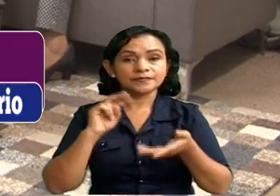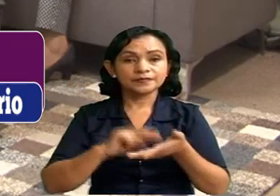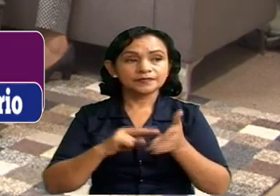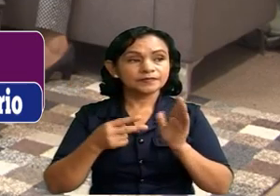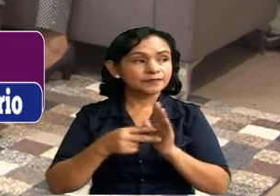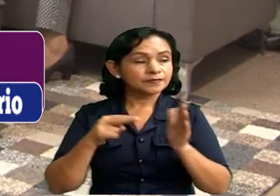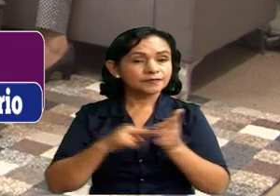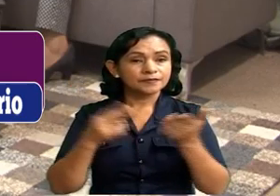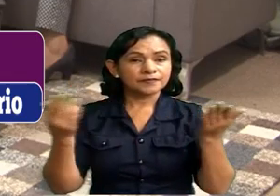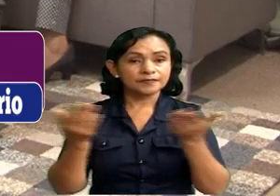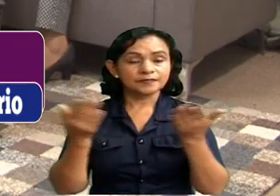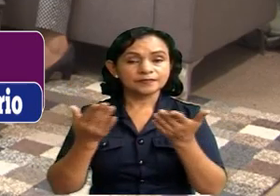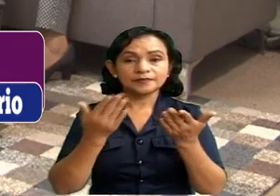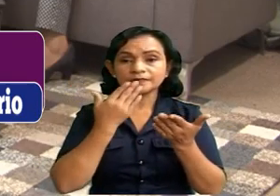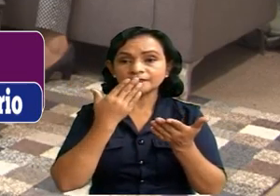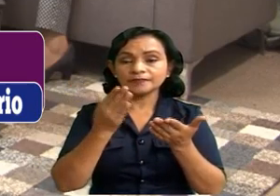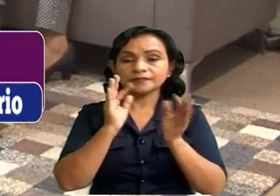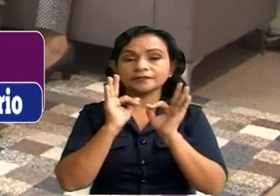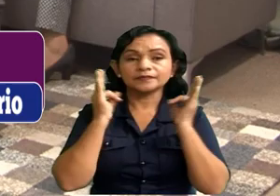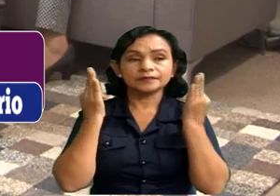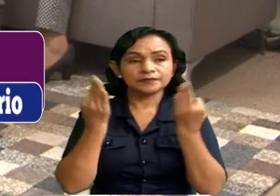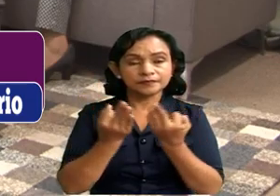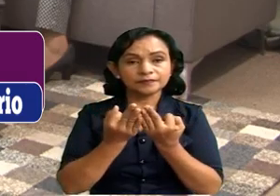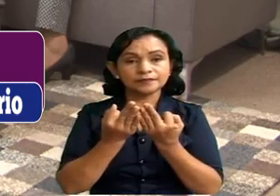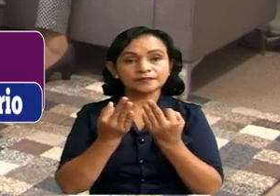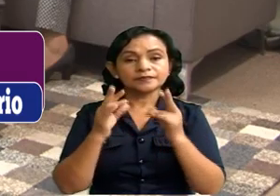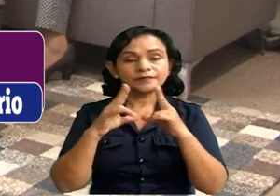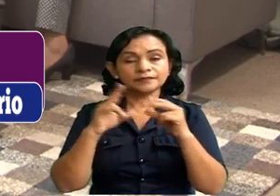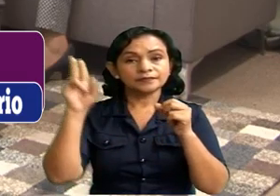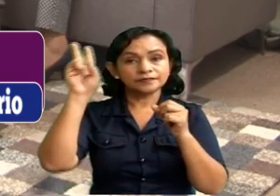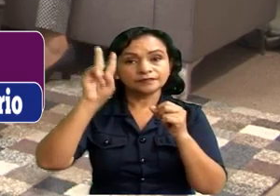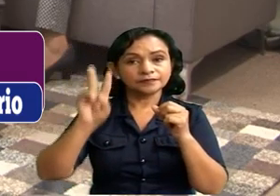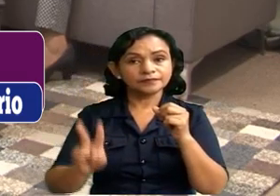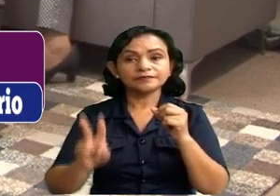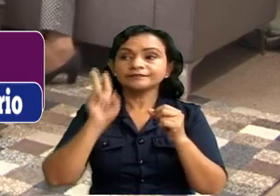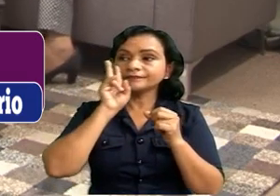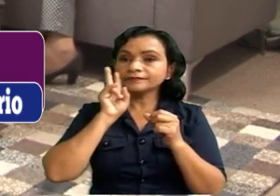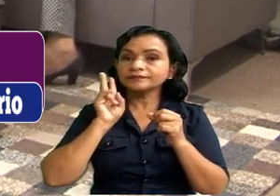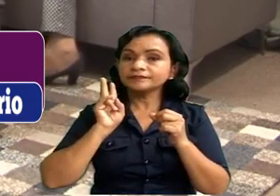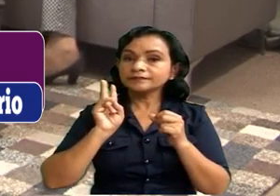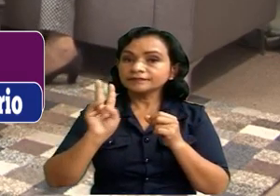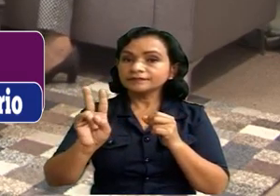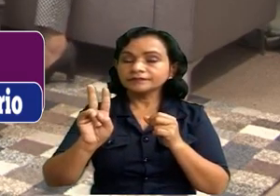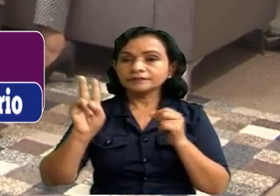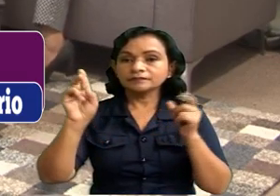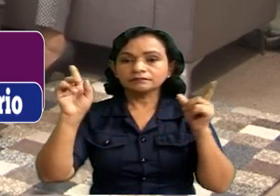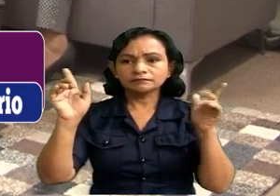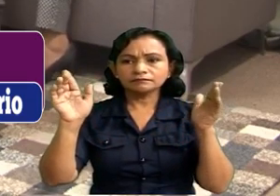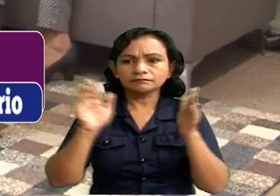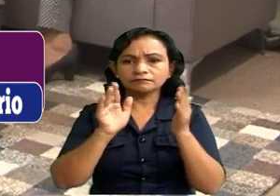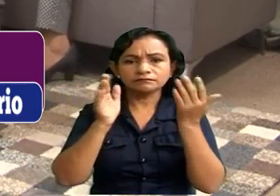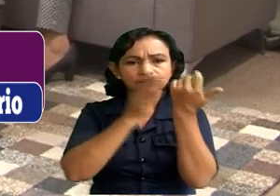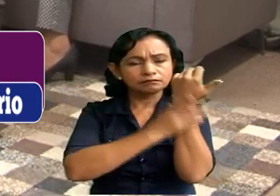cómo se traduce en bienestar para las familias nicaragüenses. Vaya, Venezuela lo vio precisamente, reducción total de la pobreza